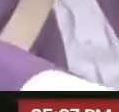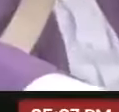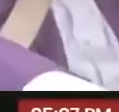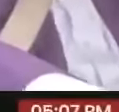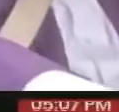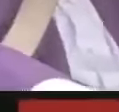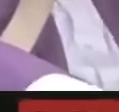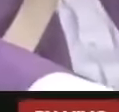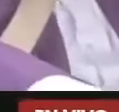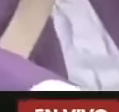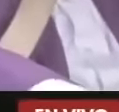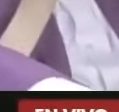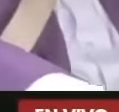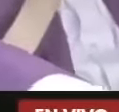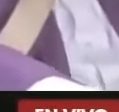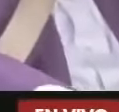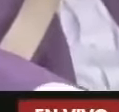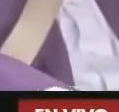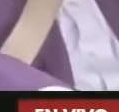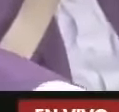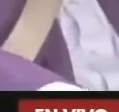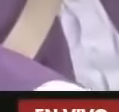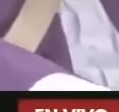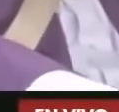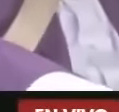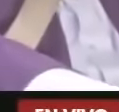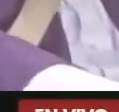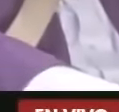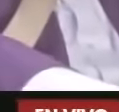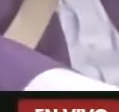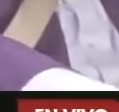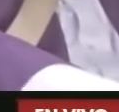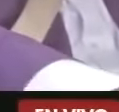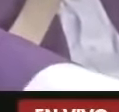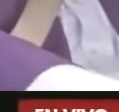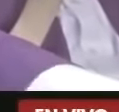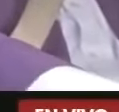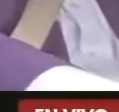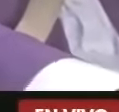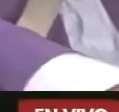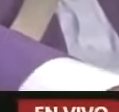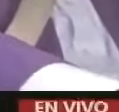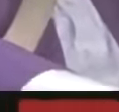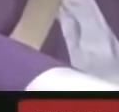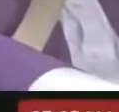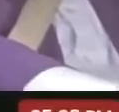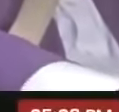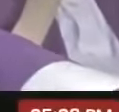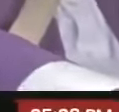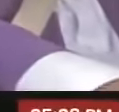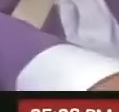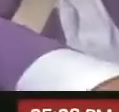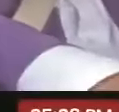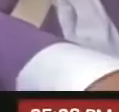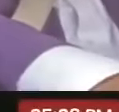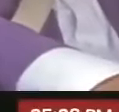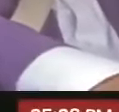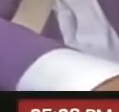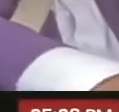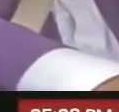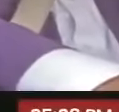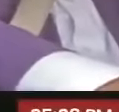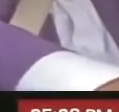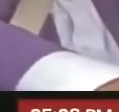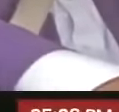riendas del poder político. GUI, ¿cuántos años tienes tú con la experiencia de atender al pueblo,